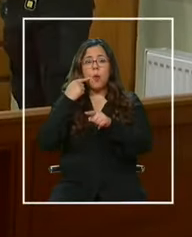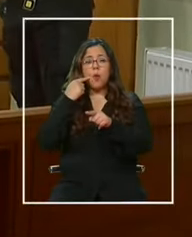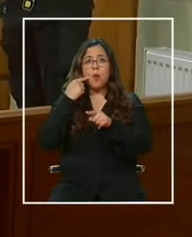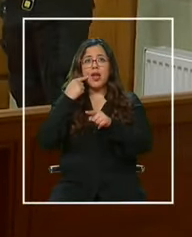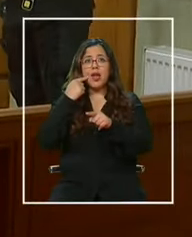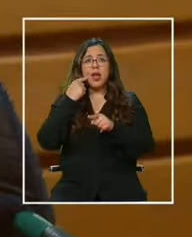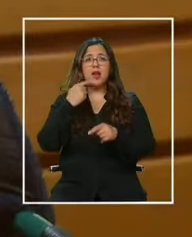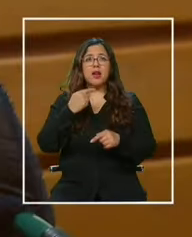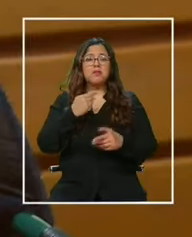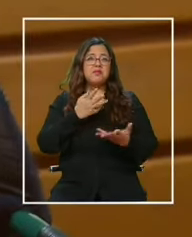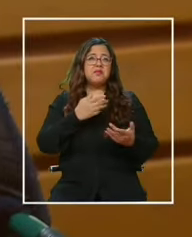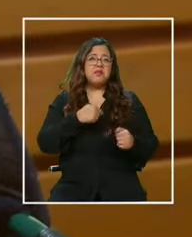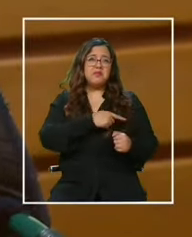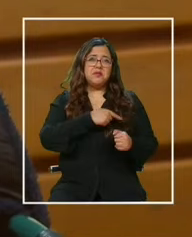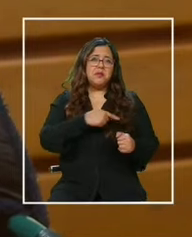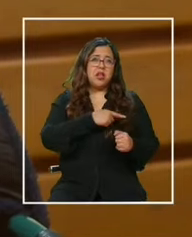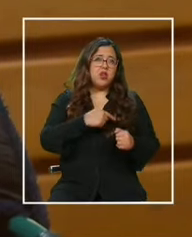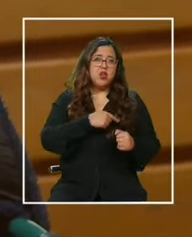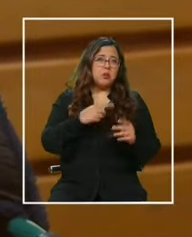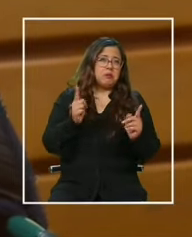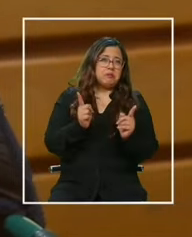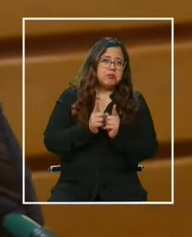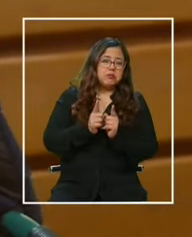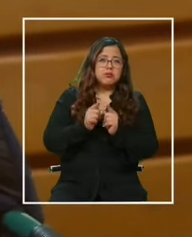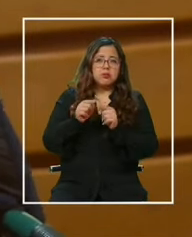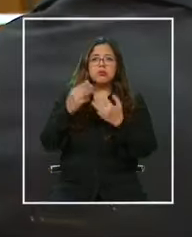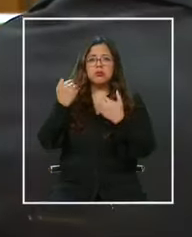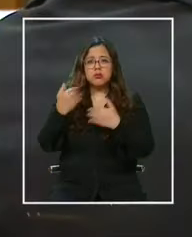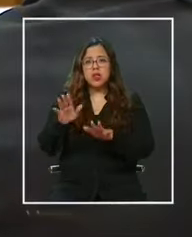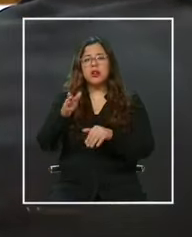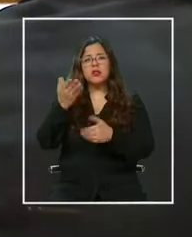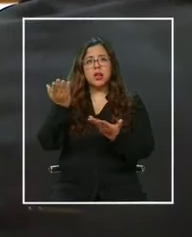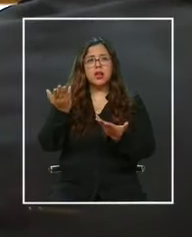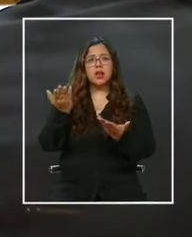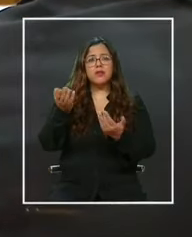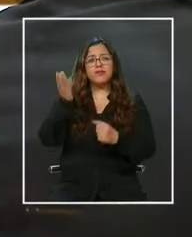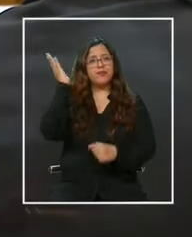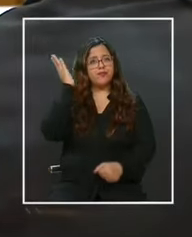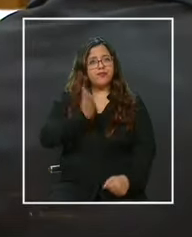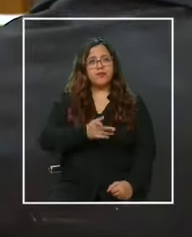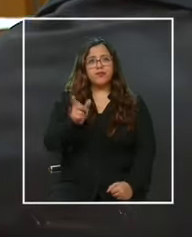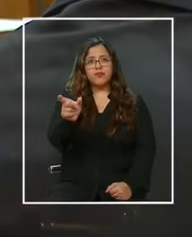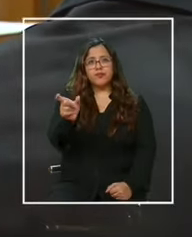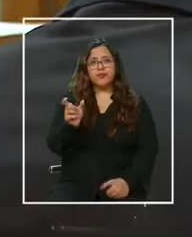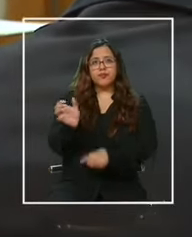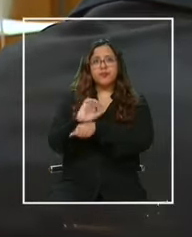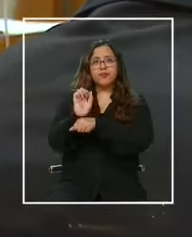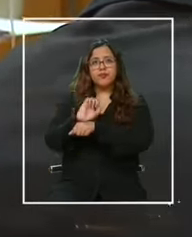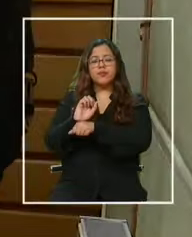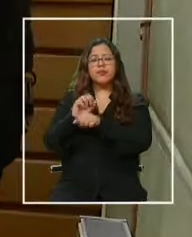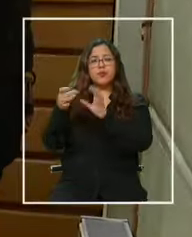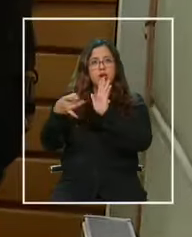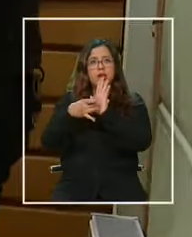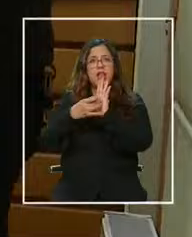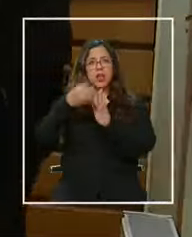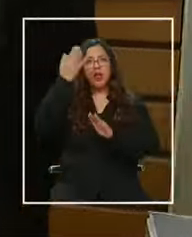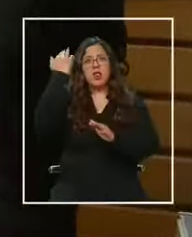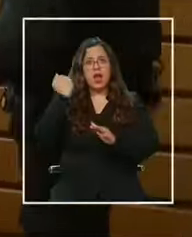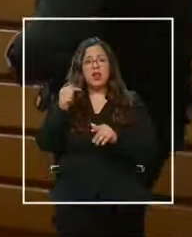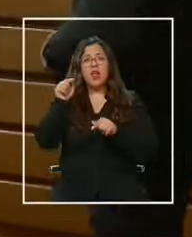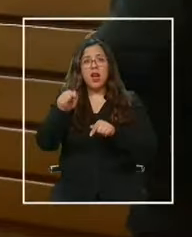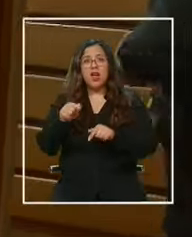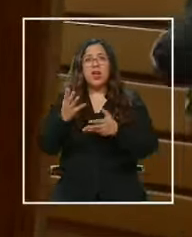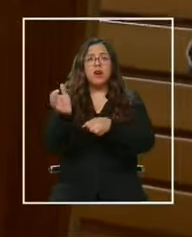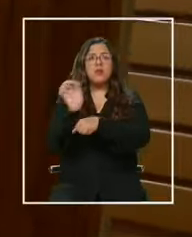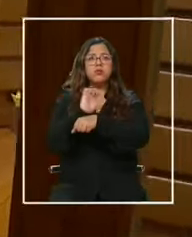iniciales NAMV ya había tenido suspendida su licencia por una infracción anterior. Esta vez